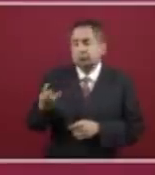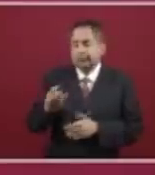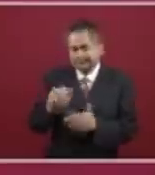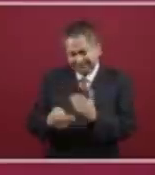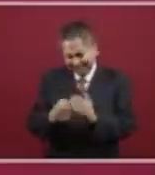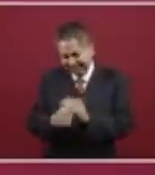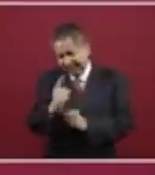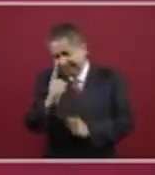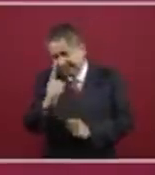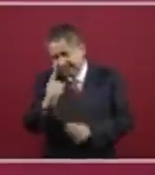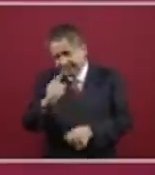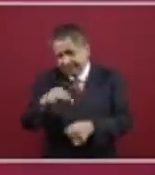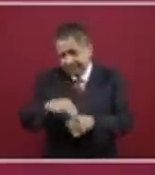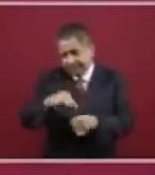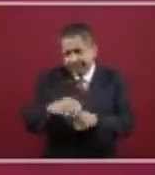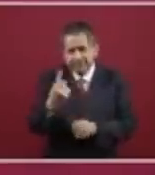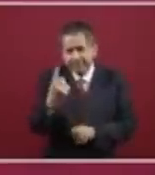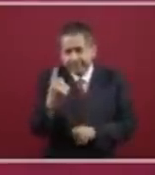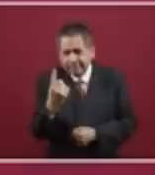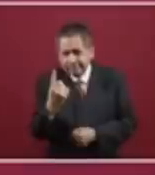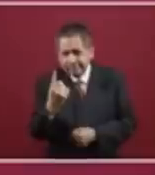voto porque